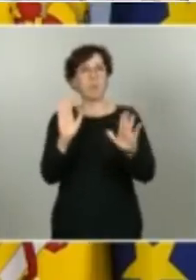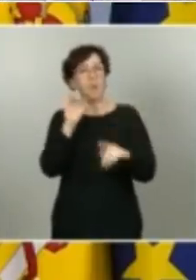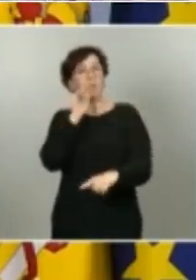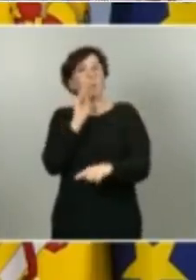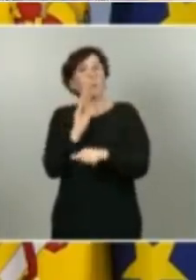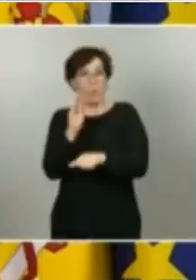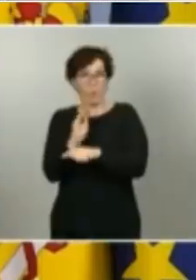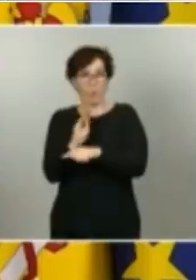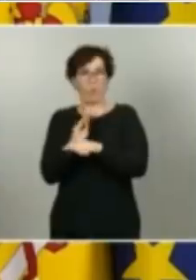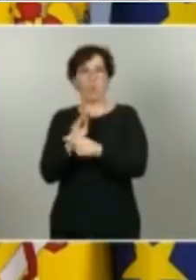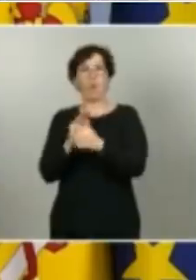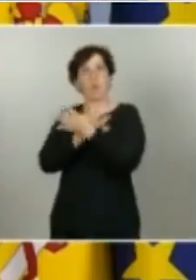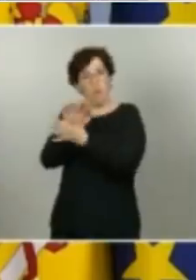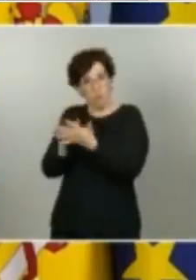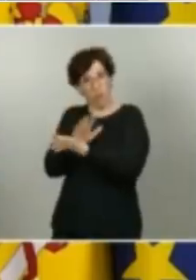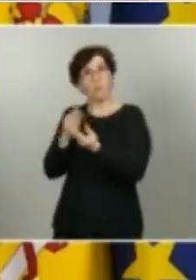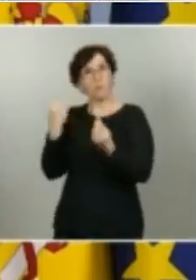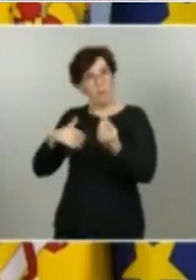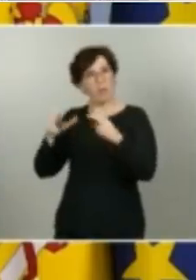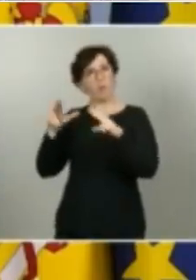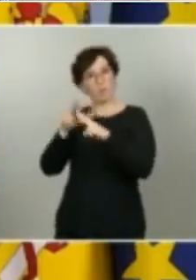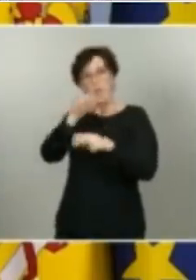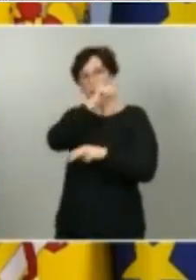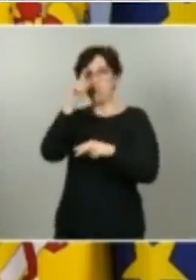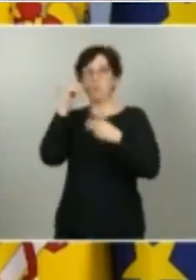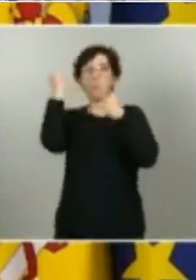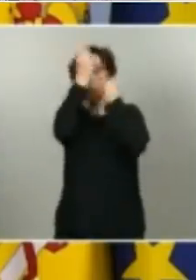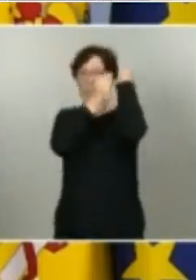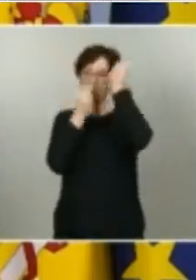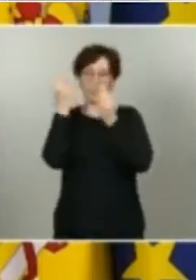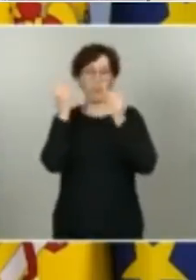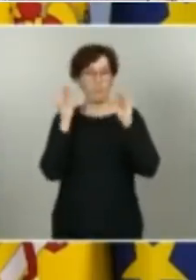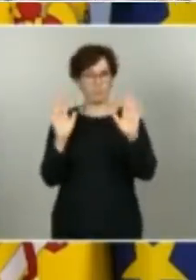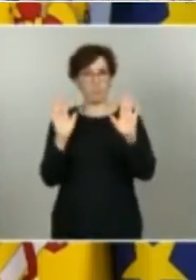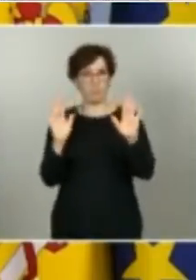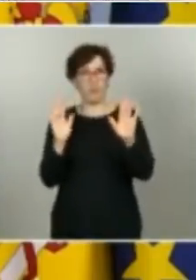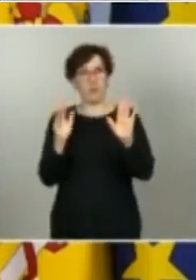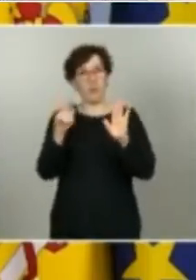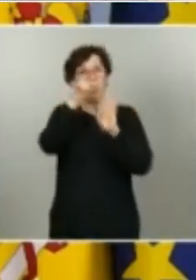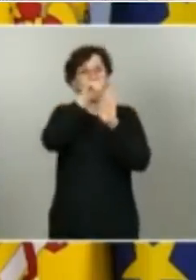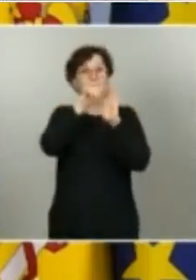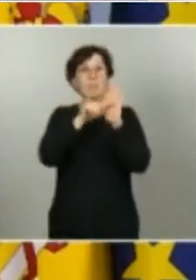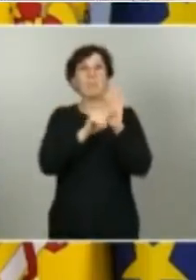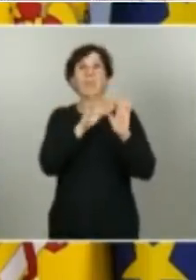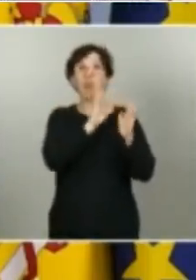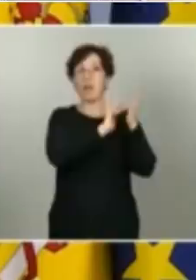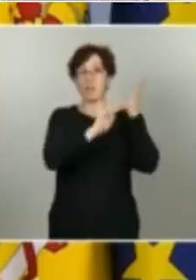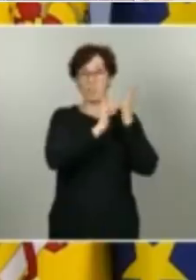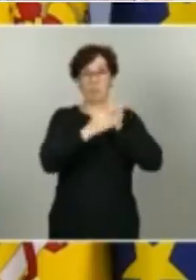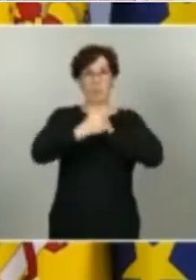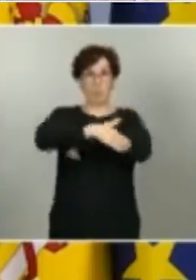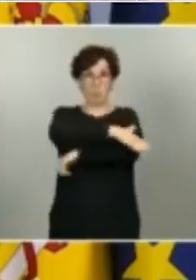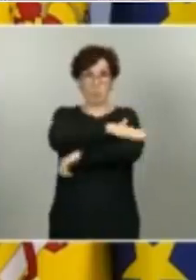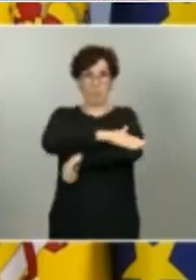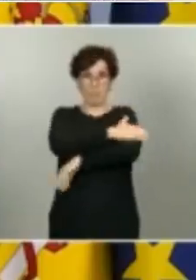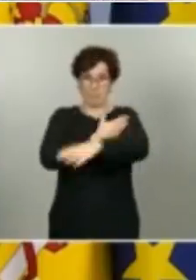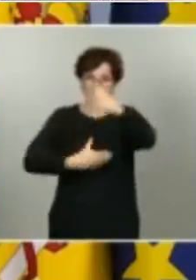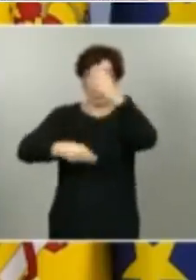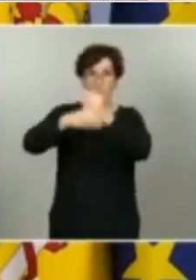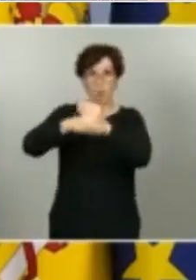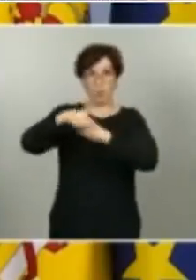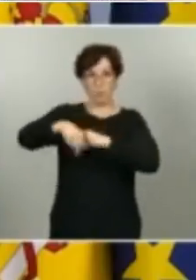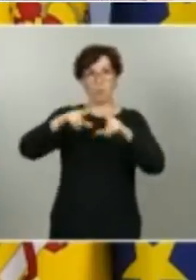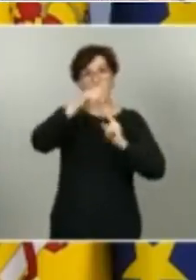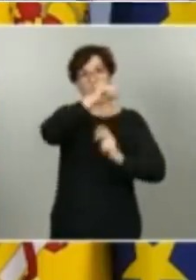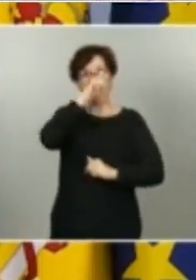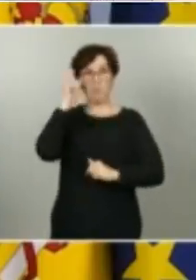autónomas, estando más preparados a efectos de poder hacer frente a un rebrote en nuestras UCIs, a efectos sanitarios, como muy bien ha explicado el consejero de Sanidad de